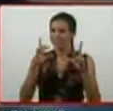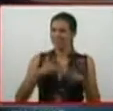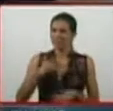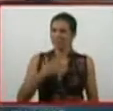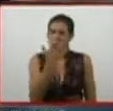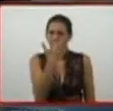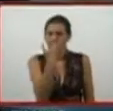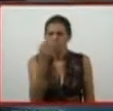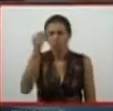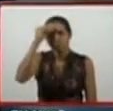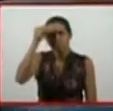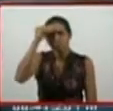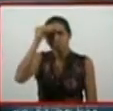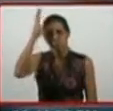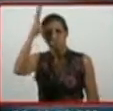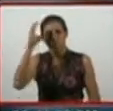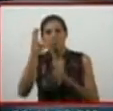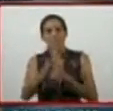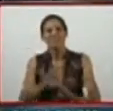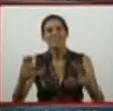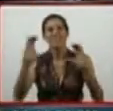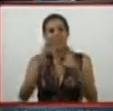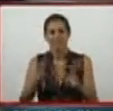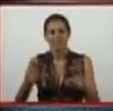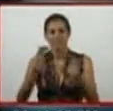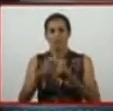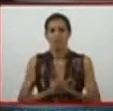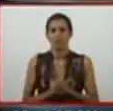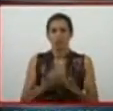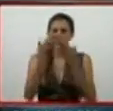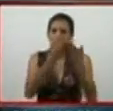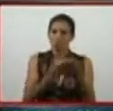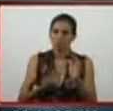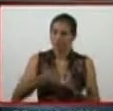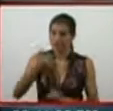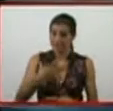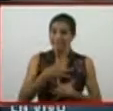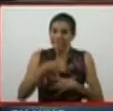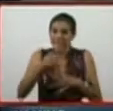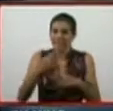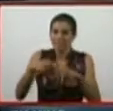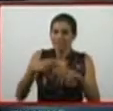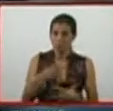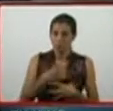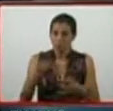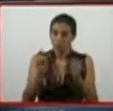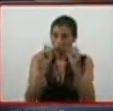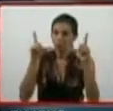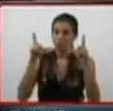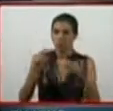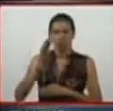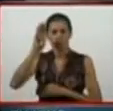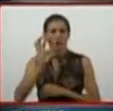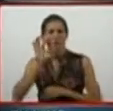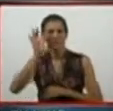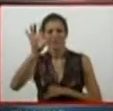por el conocimiento, por la ciencia, por los estudios, a nuestros hijos, nuestras hijas, al futuro de la